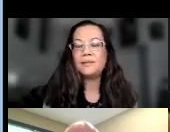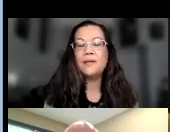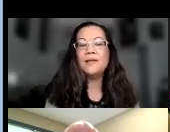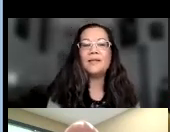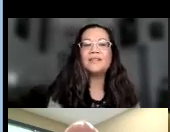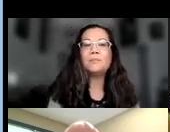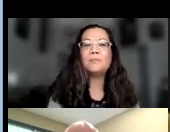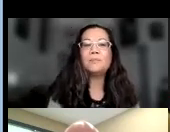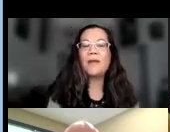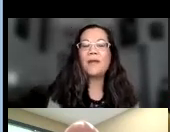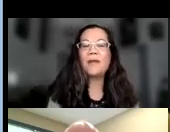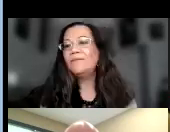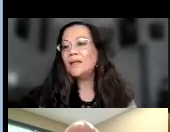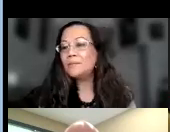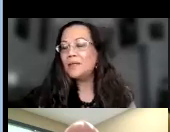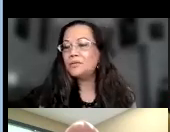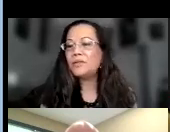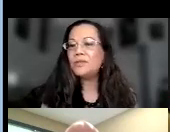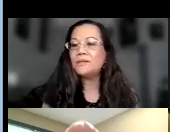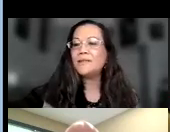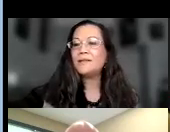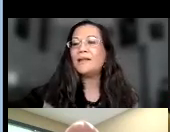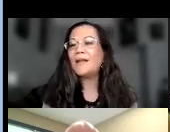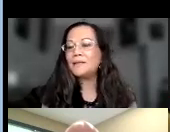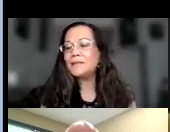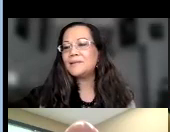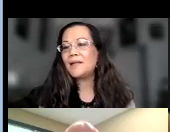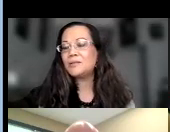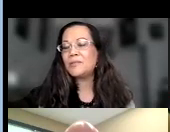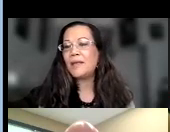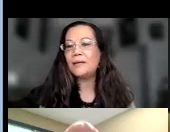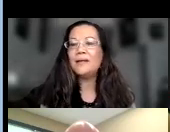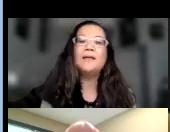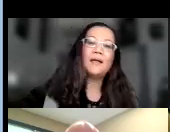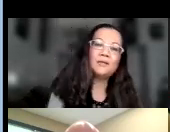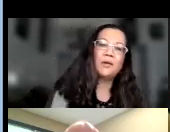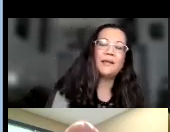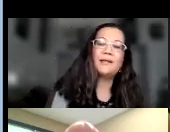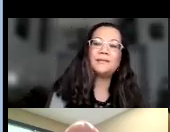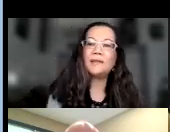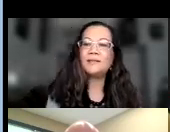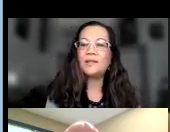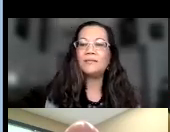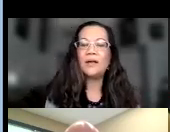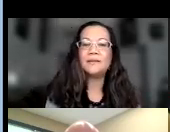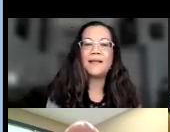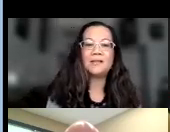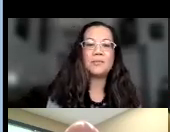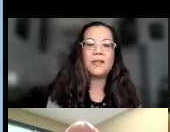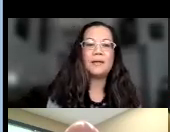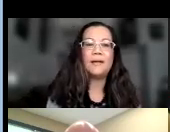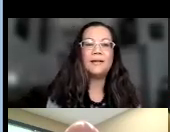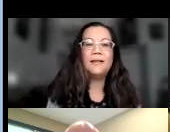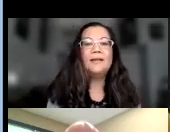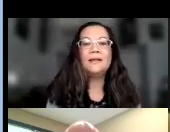para el año de que está expandiéndose y también el área de Alta,